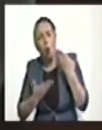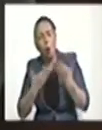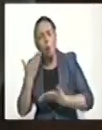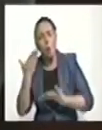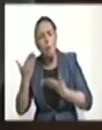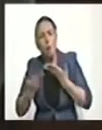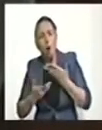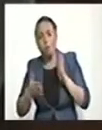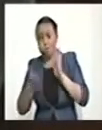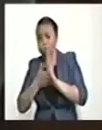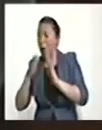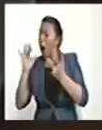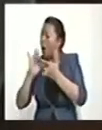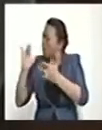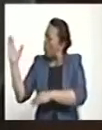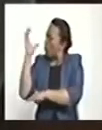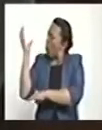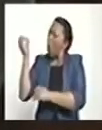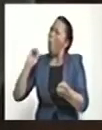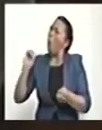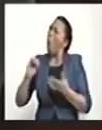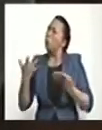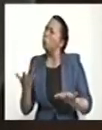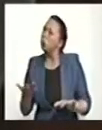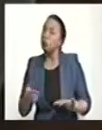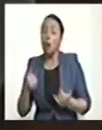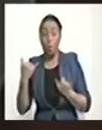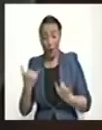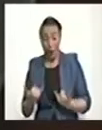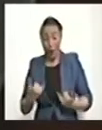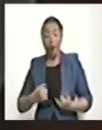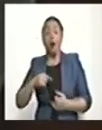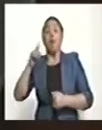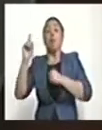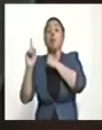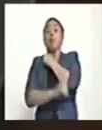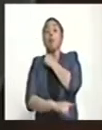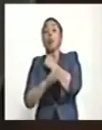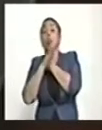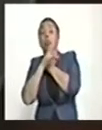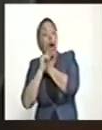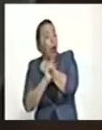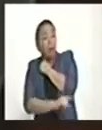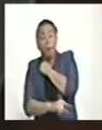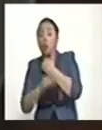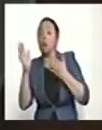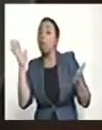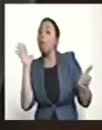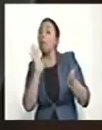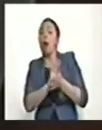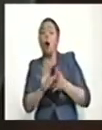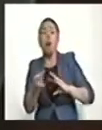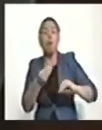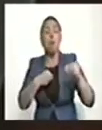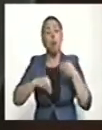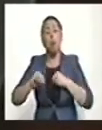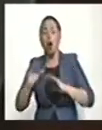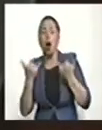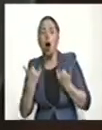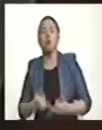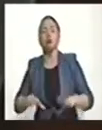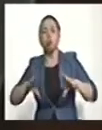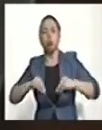esto le va a servir al país. Pero esto ha sido la impunidad tras la impunidad, y lo que están aprobando aquí es la